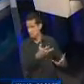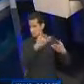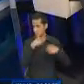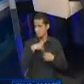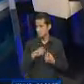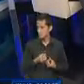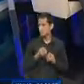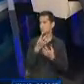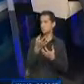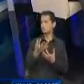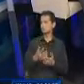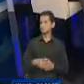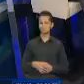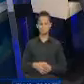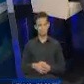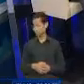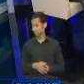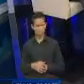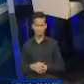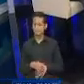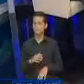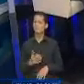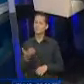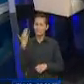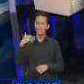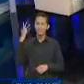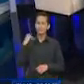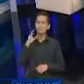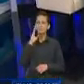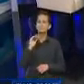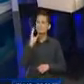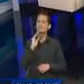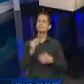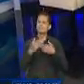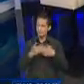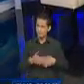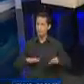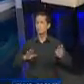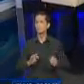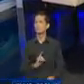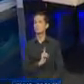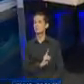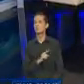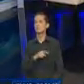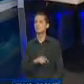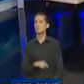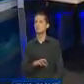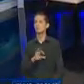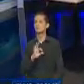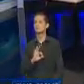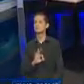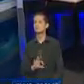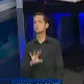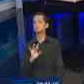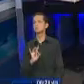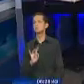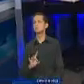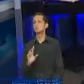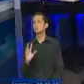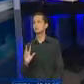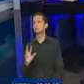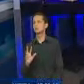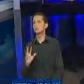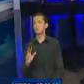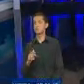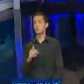la protesta social. En el Ecuador tenemos experiencia en el año 1983, cuando se hizo la cuarta huelga nacional contra Osvaldo